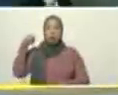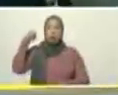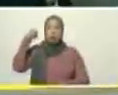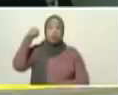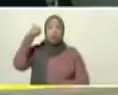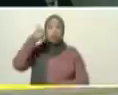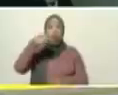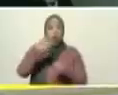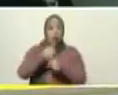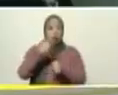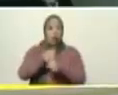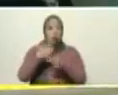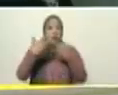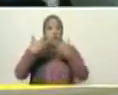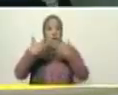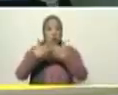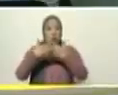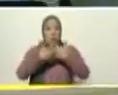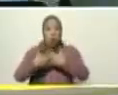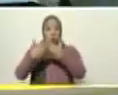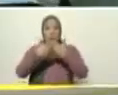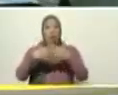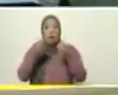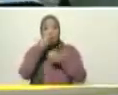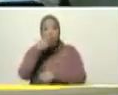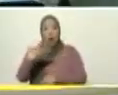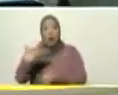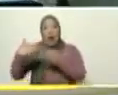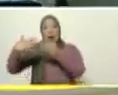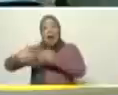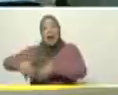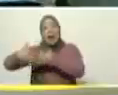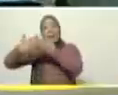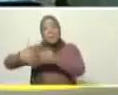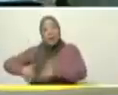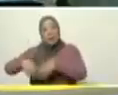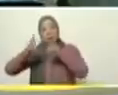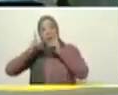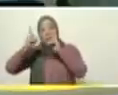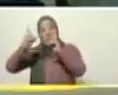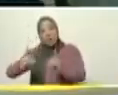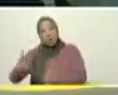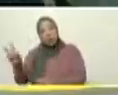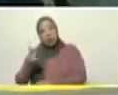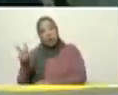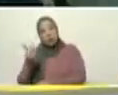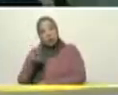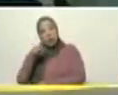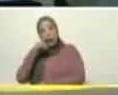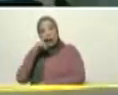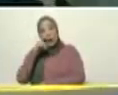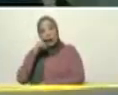organización empresarial muy poderosa, decisiva en el país,